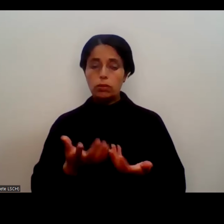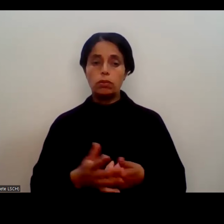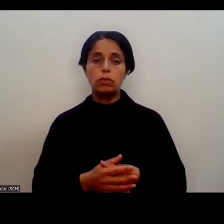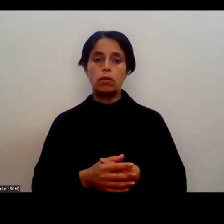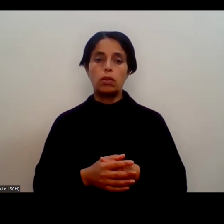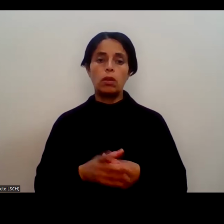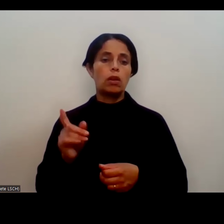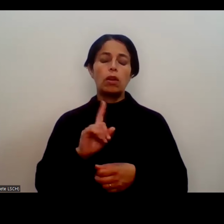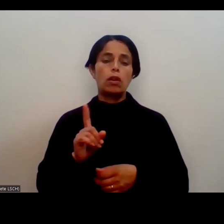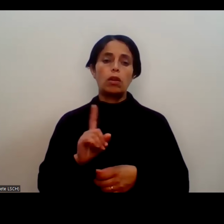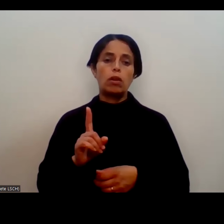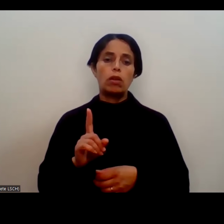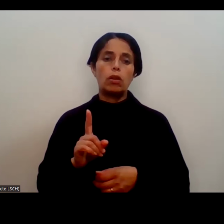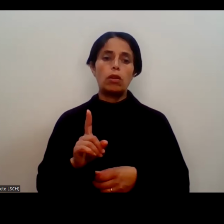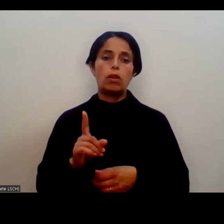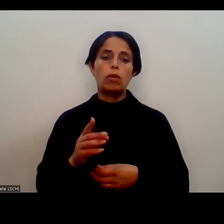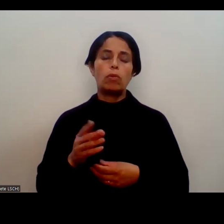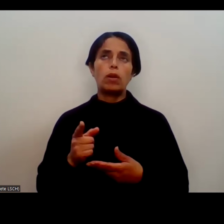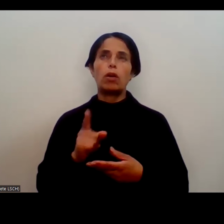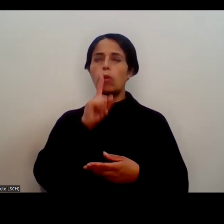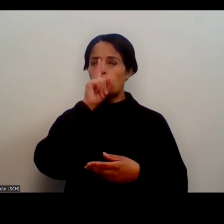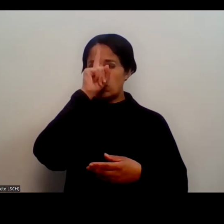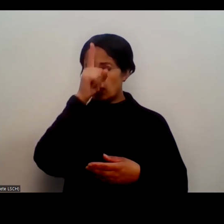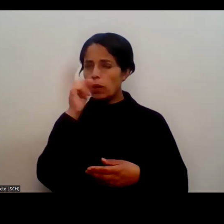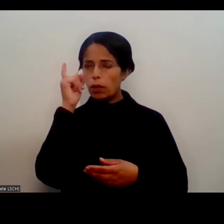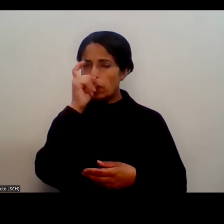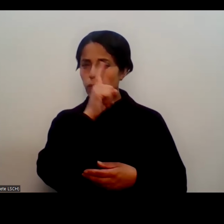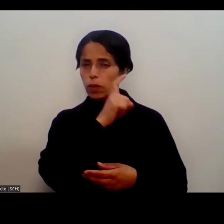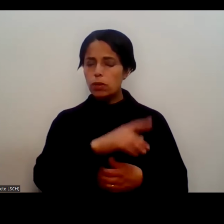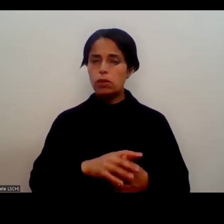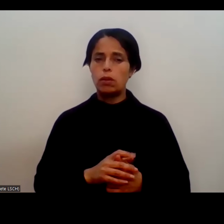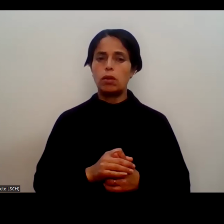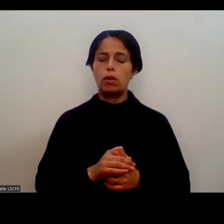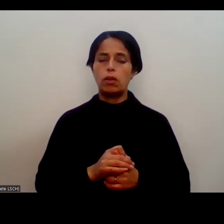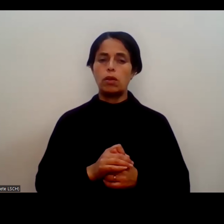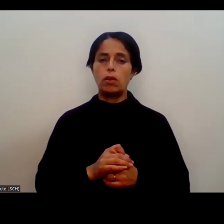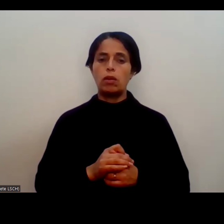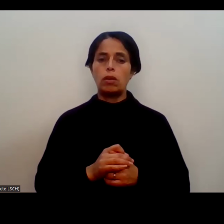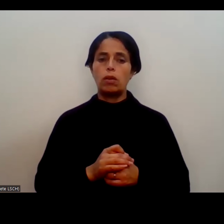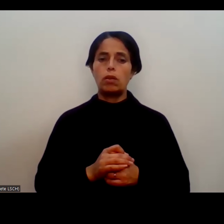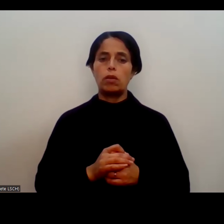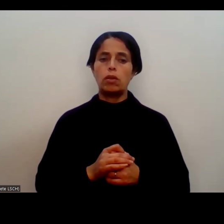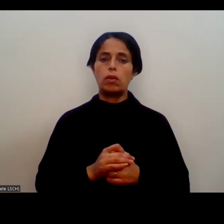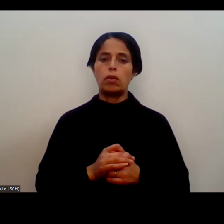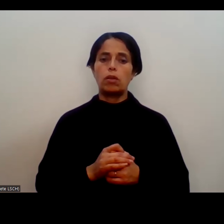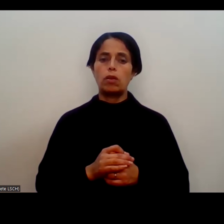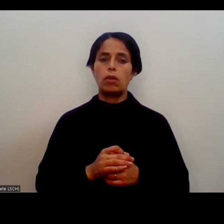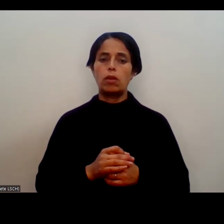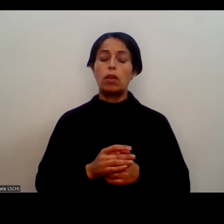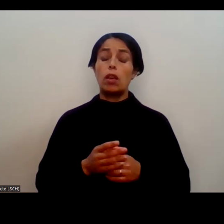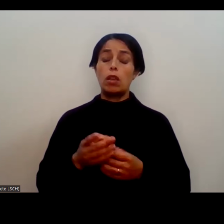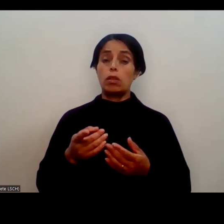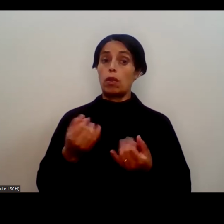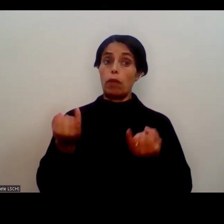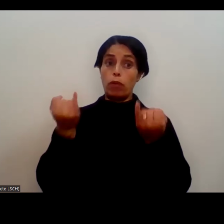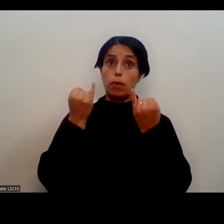es es una práctica muy compleja, es una práctica que exige conocimientos profundos,